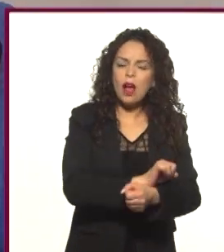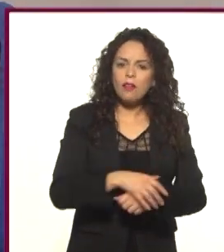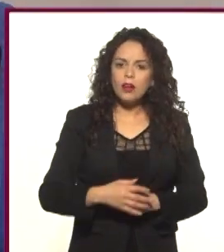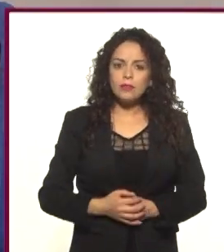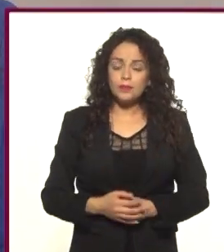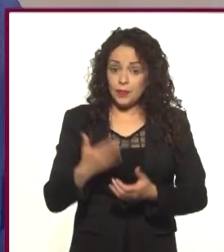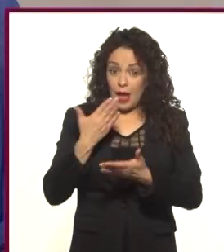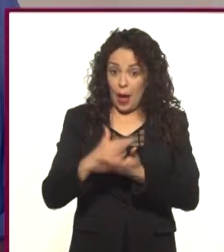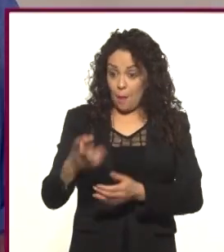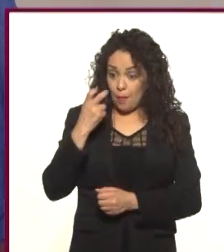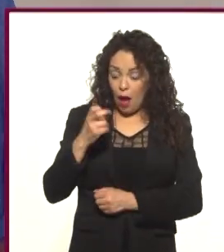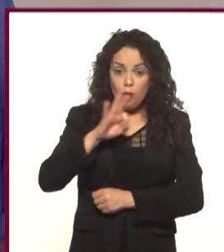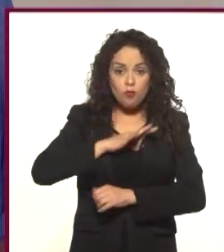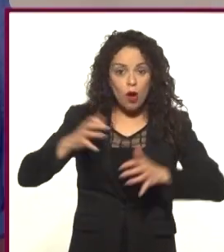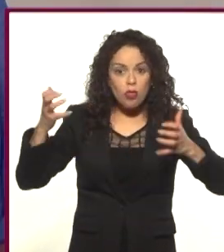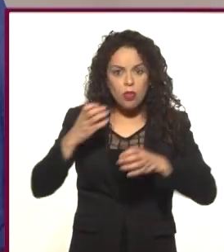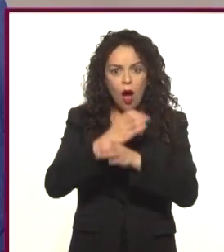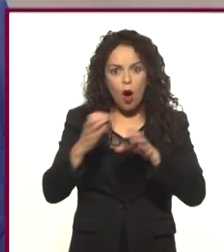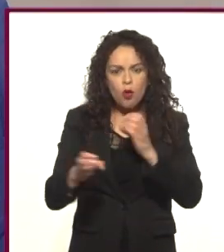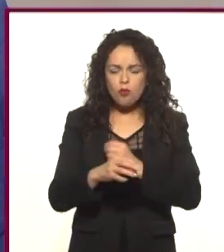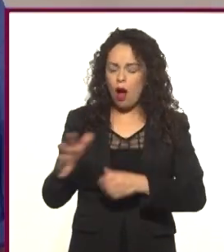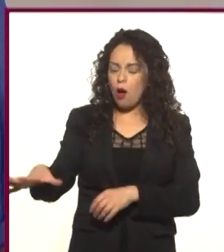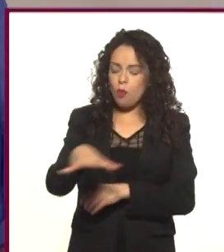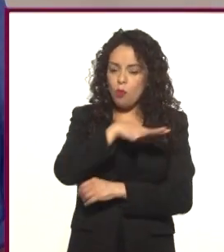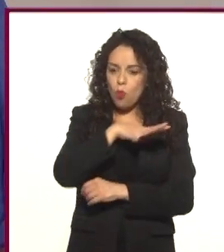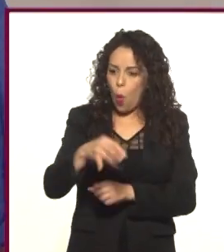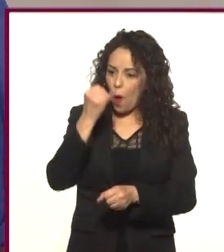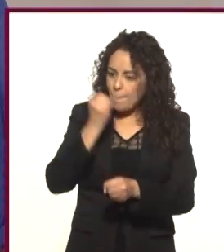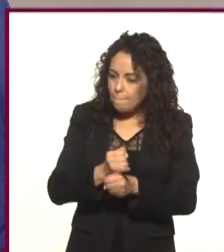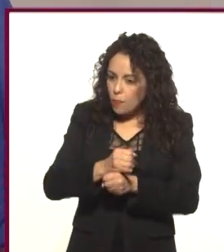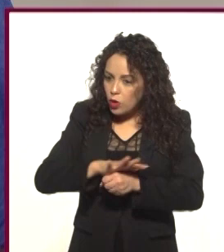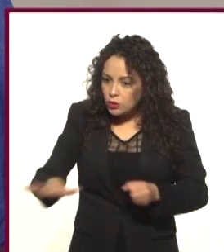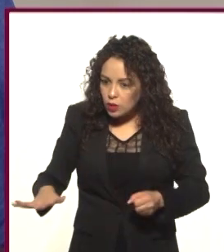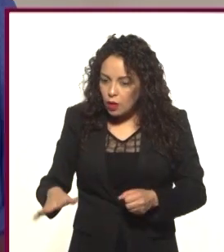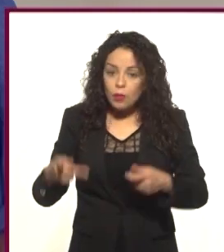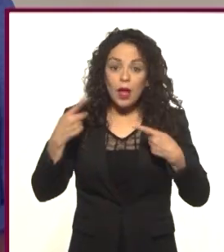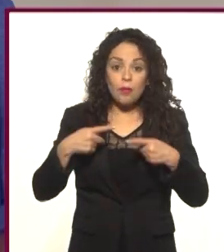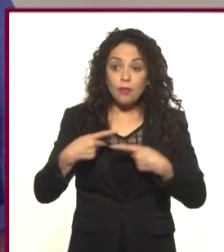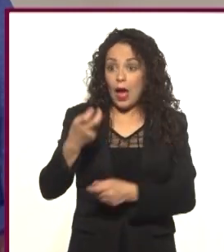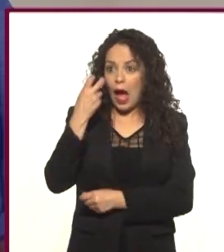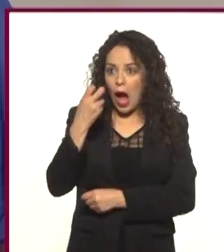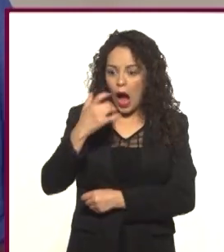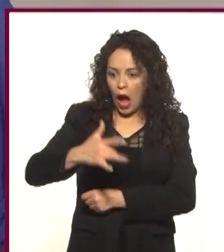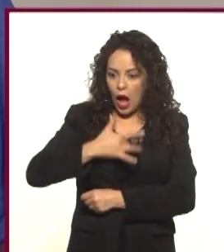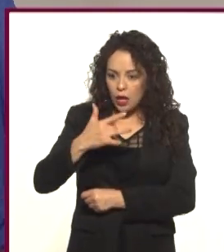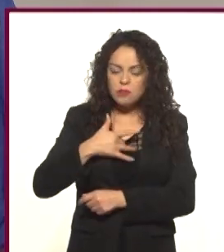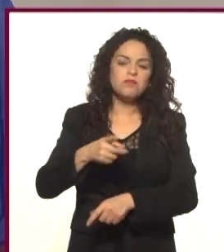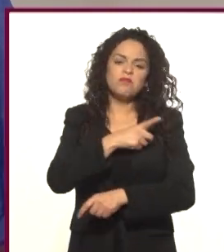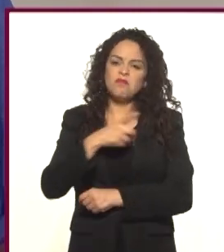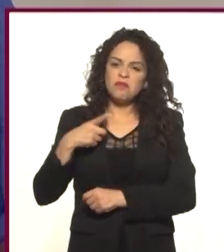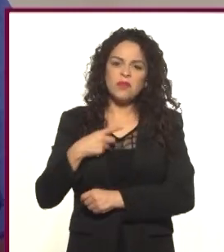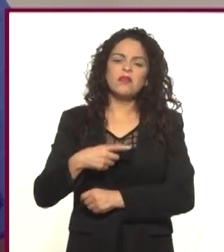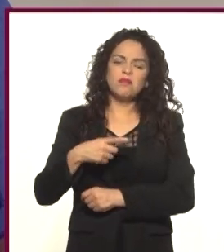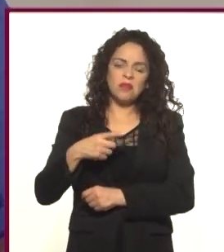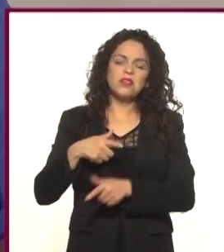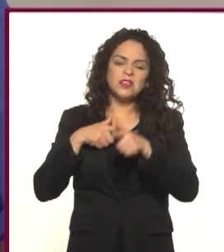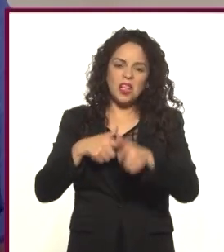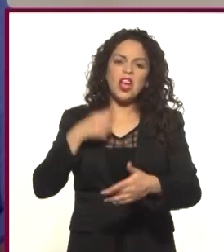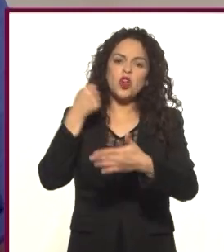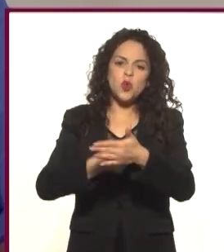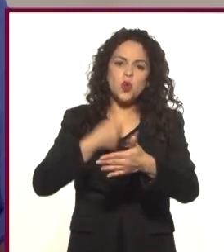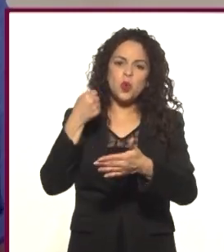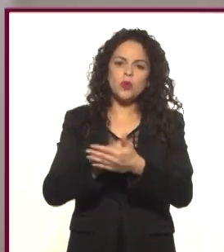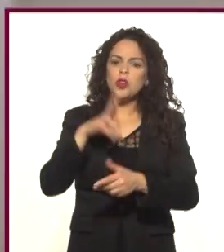Además de esto, era capaz de realizar cosas imposibles, lo que inspiraba a la gente a seguir luchando en estos tiempos tan